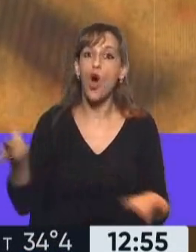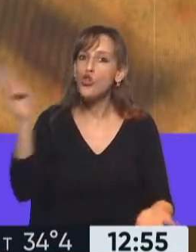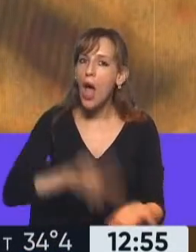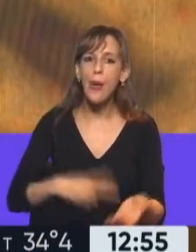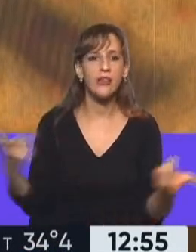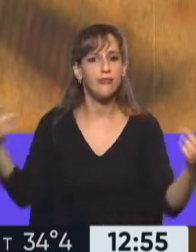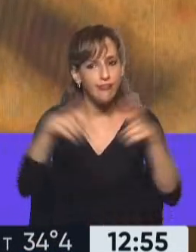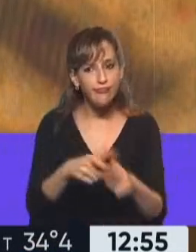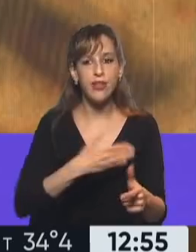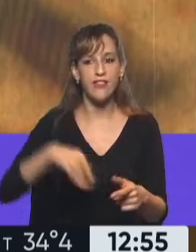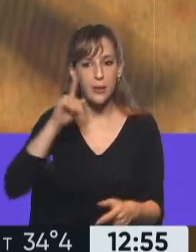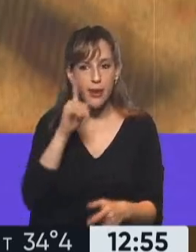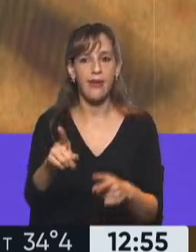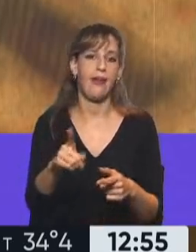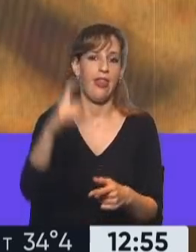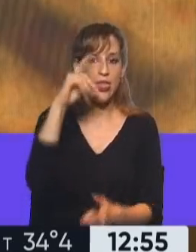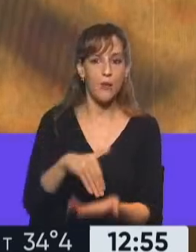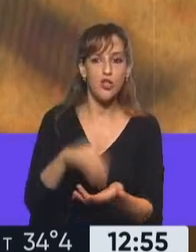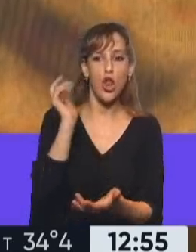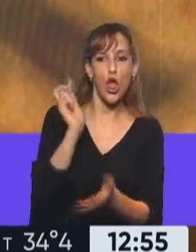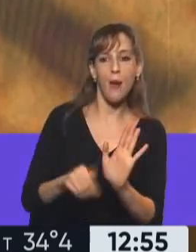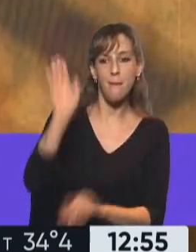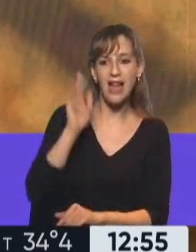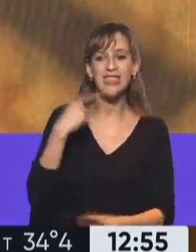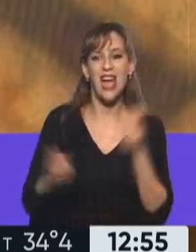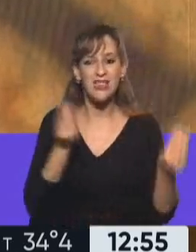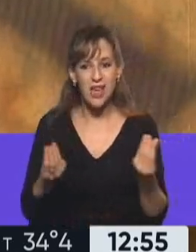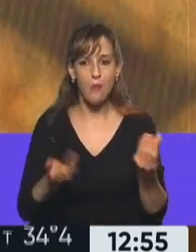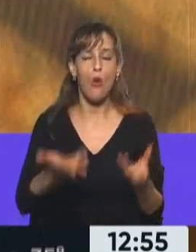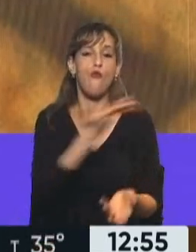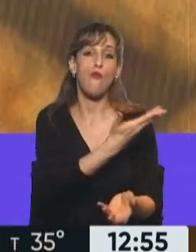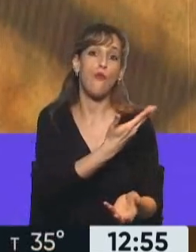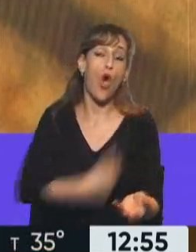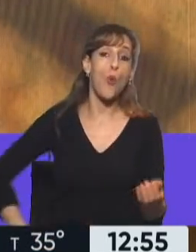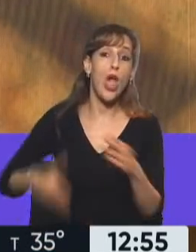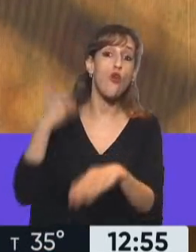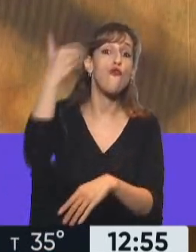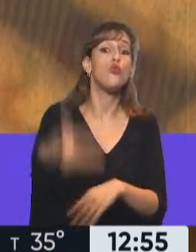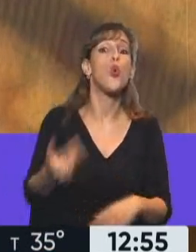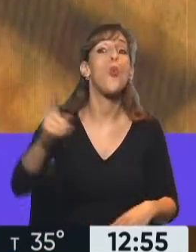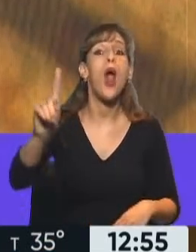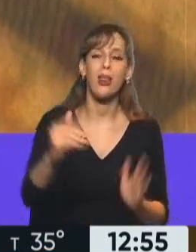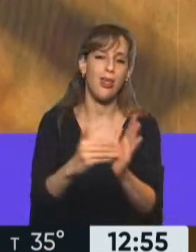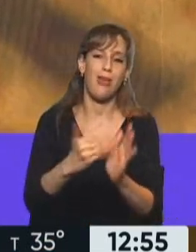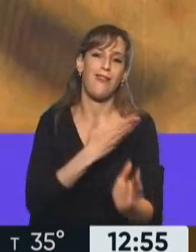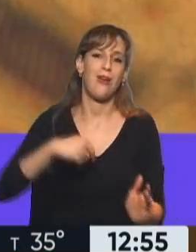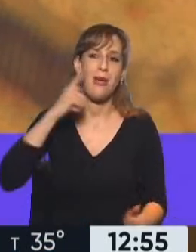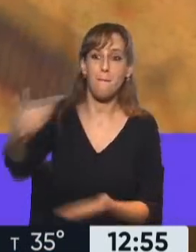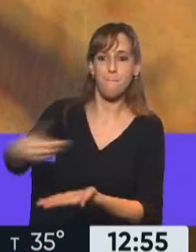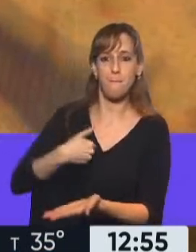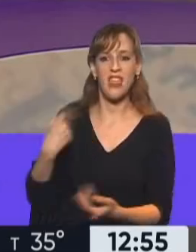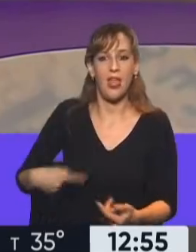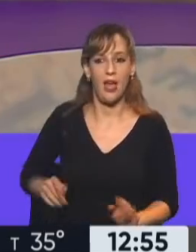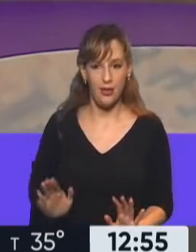más de 10.000 millones de dólares, qué hacer. ¿Con qué gobierno? ¿Bajo qué condiciones? ¿Qué es lo que el FMI nos va a pedir en ese momento? Esa es la discusión. Para